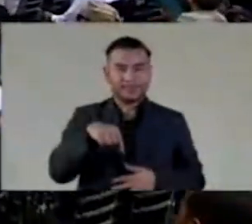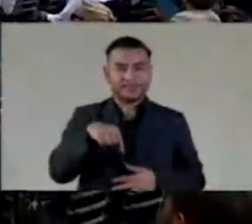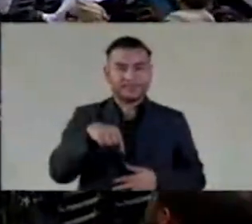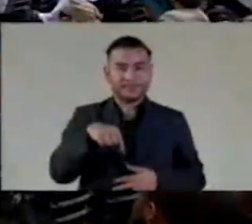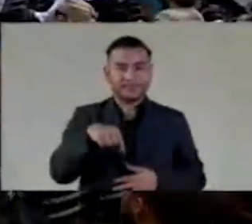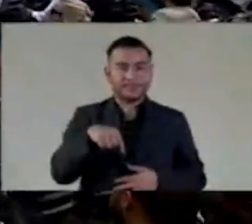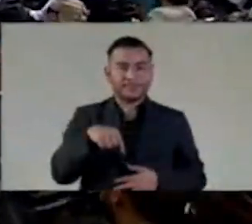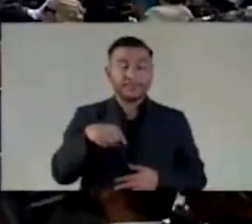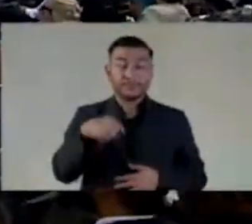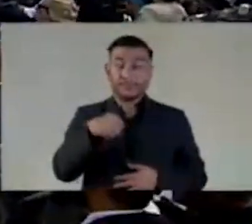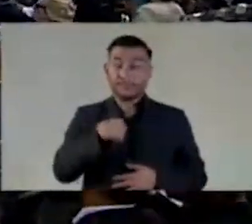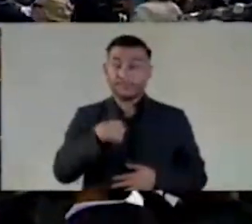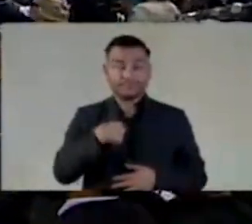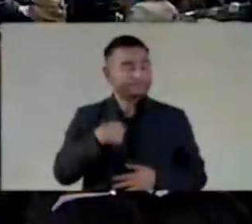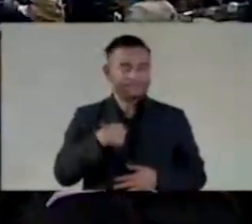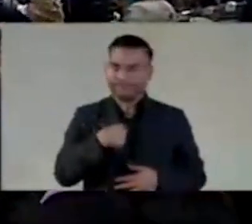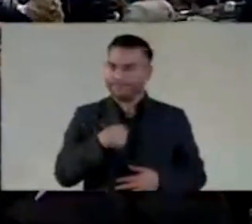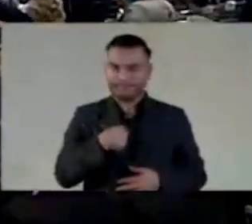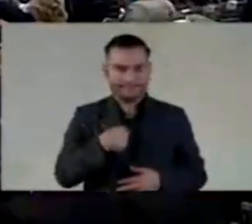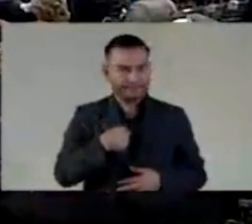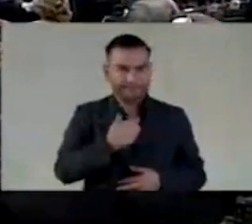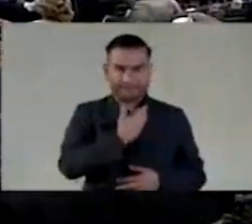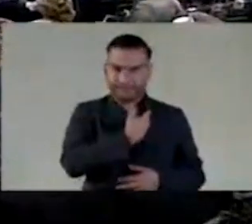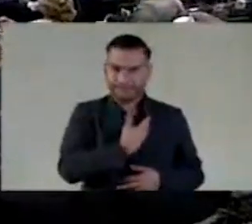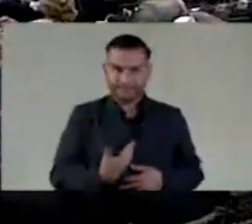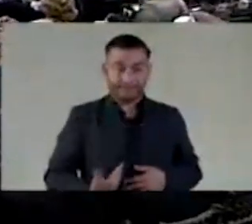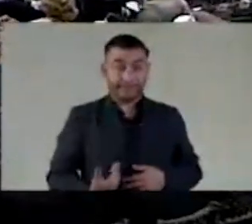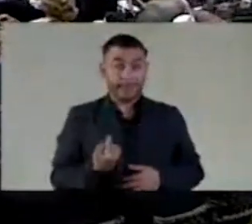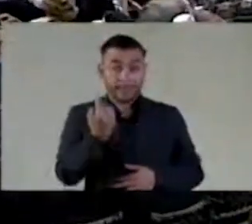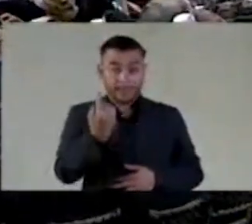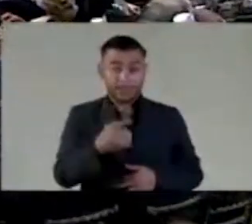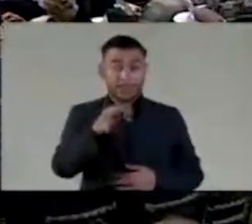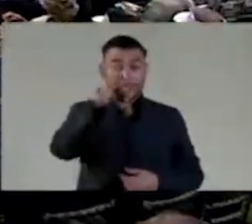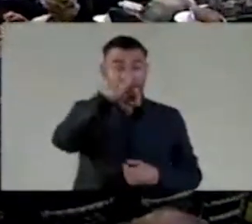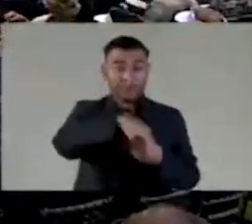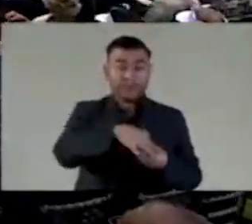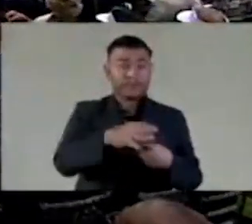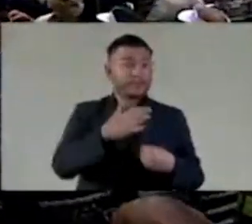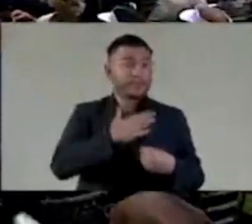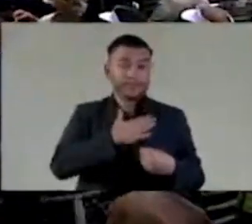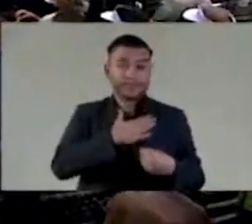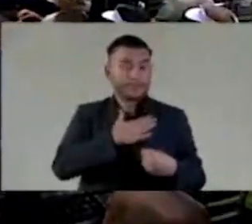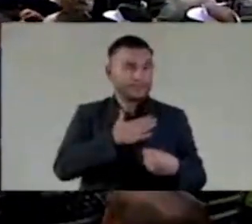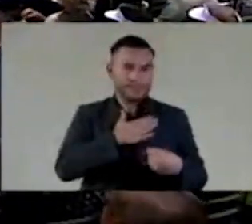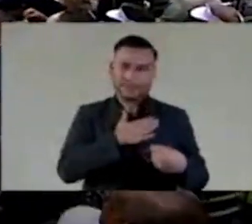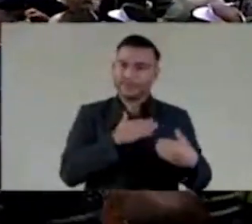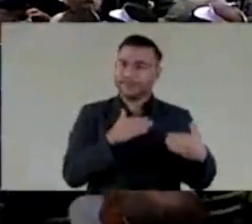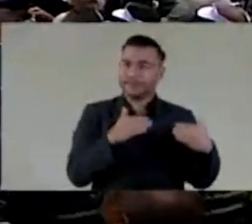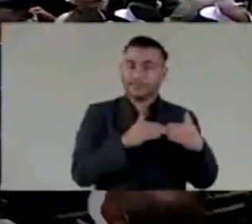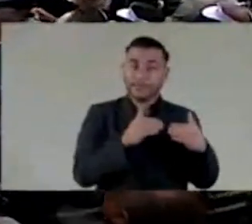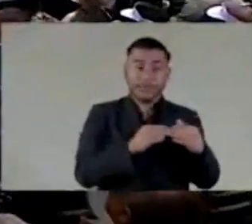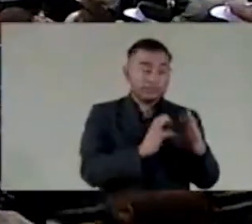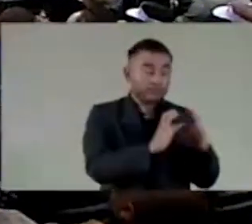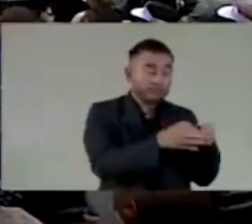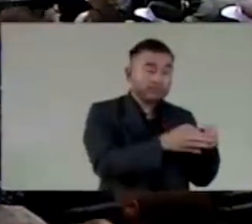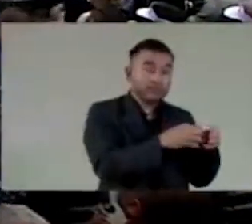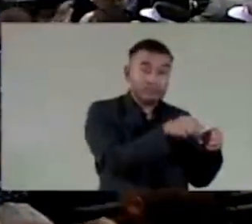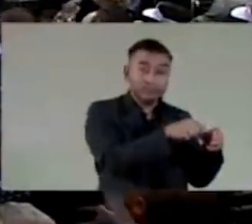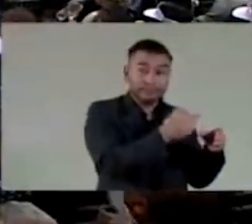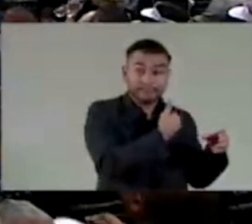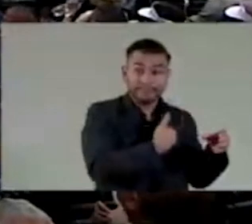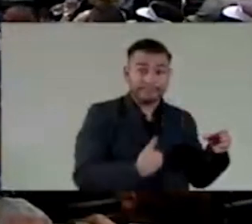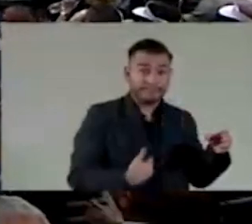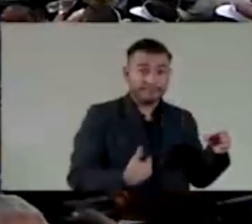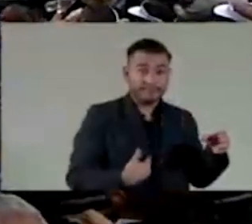no seré el presidente de los que votaron por mí tampoco será el presidente del sector el presidente